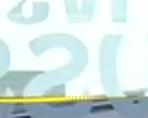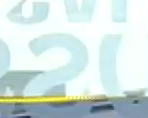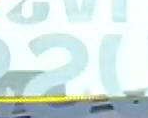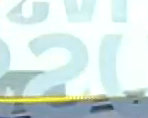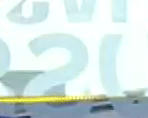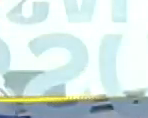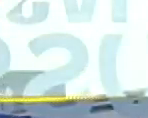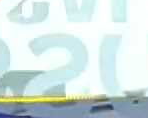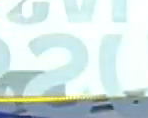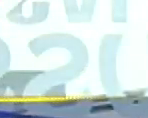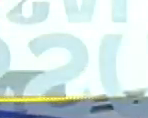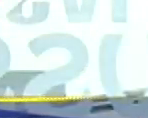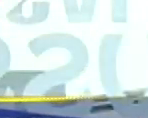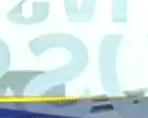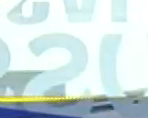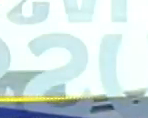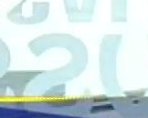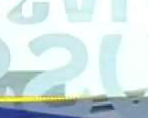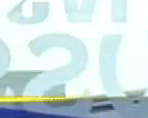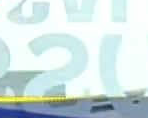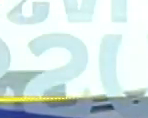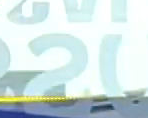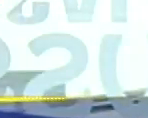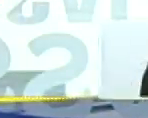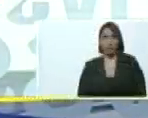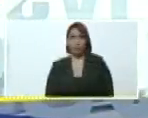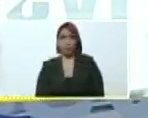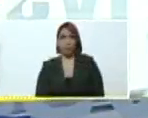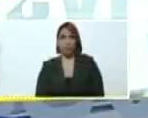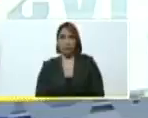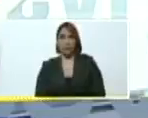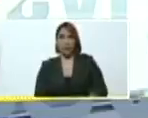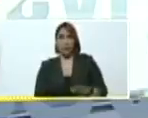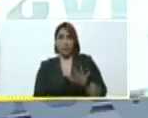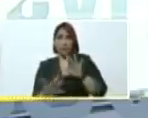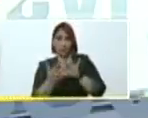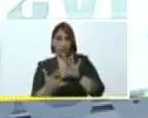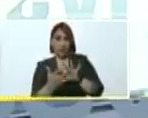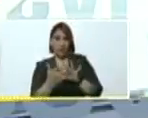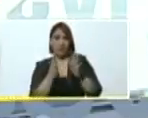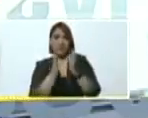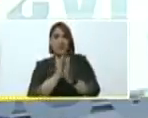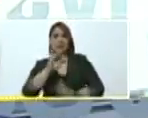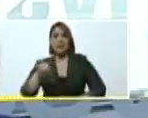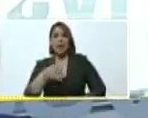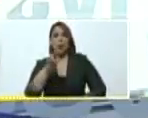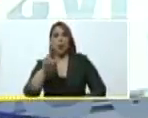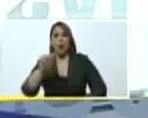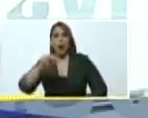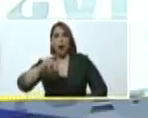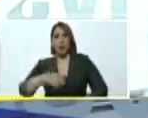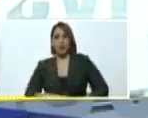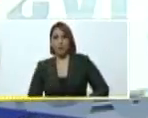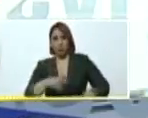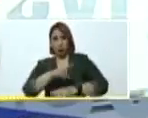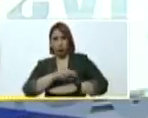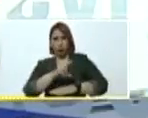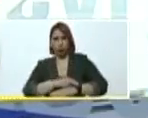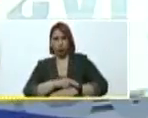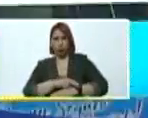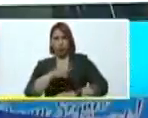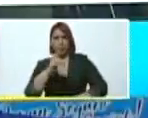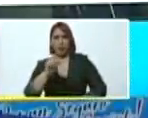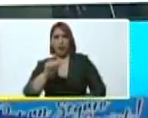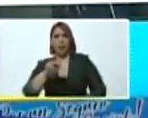trasplante renal, coronel doctor David Arana. Está el doctor David Arana,